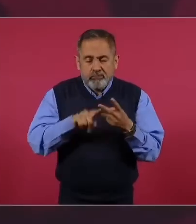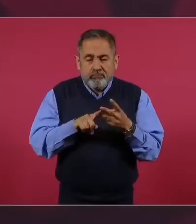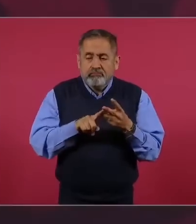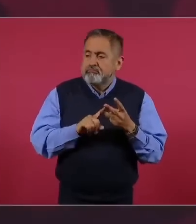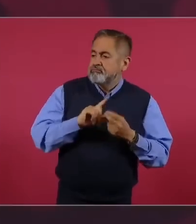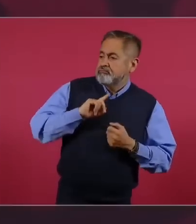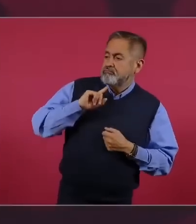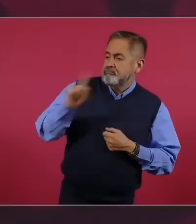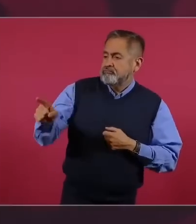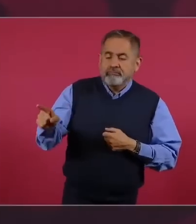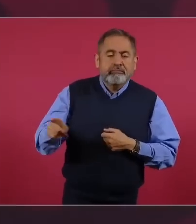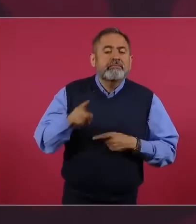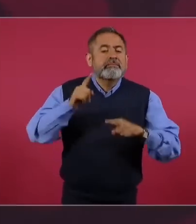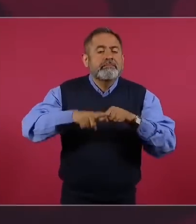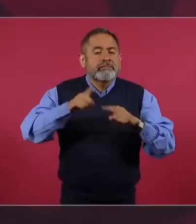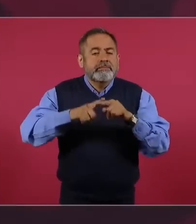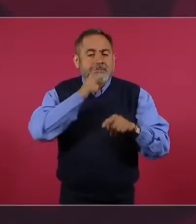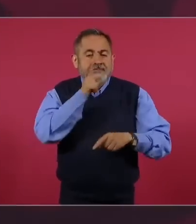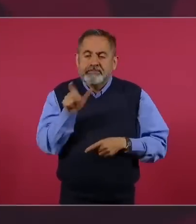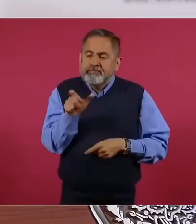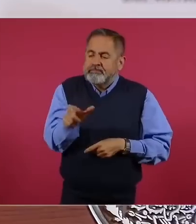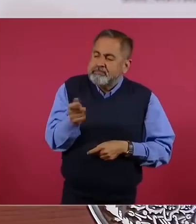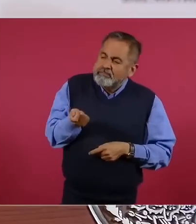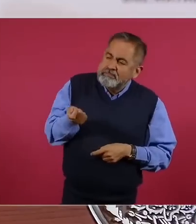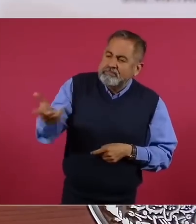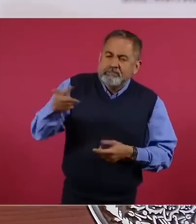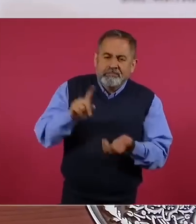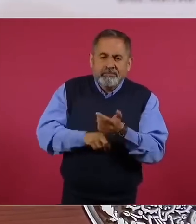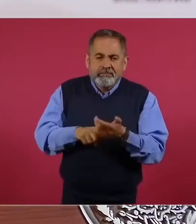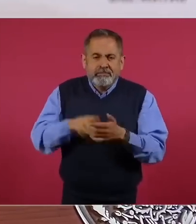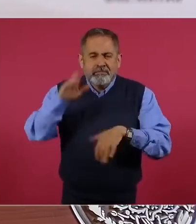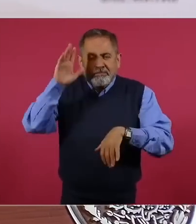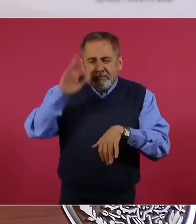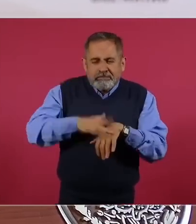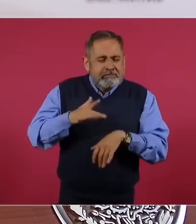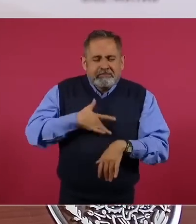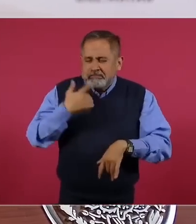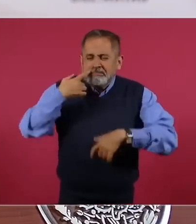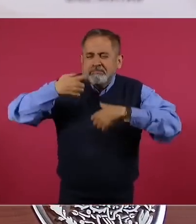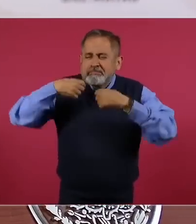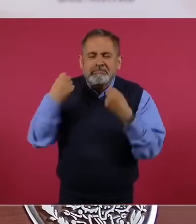sino utilizan la palabra, el término, lo más plausible